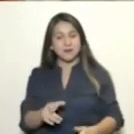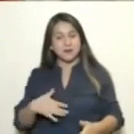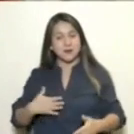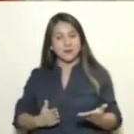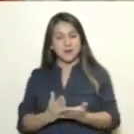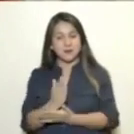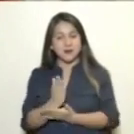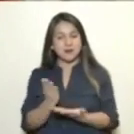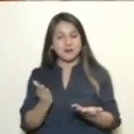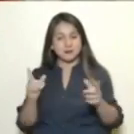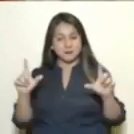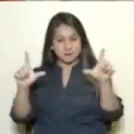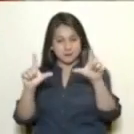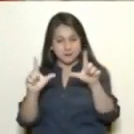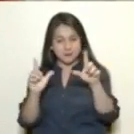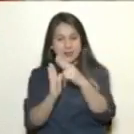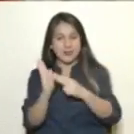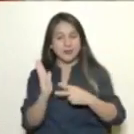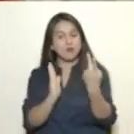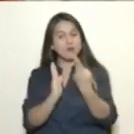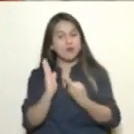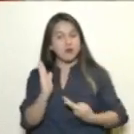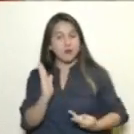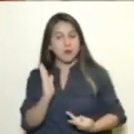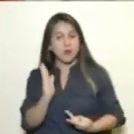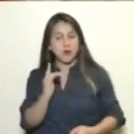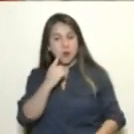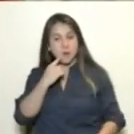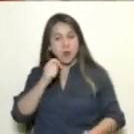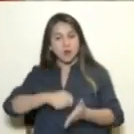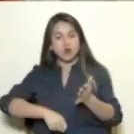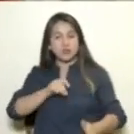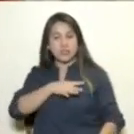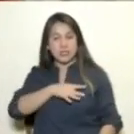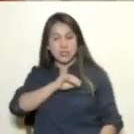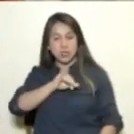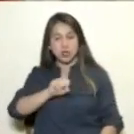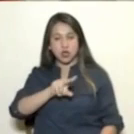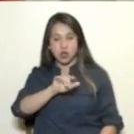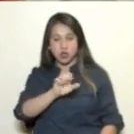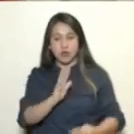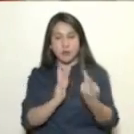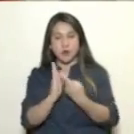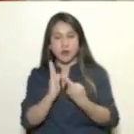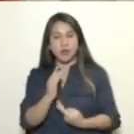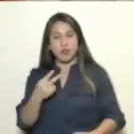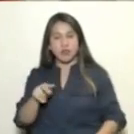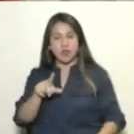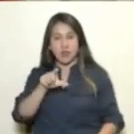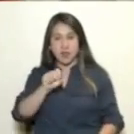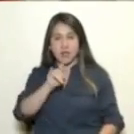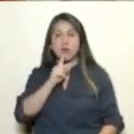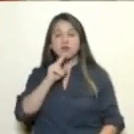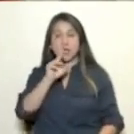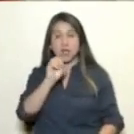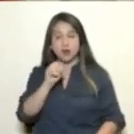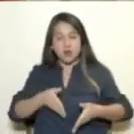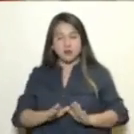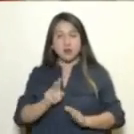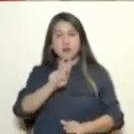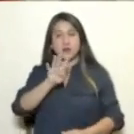programa leyendo un poema de un poeta chileno, Jorge Tellier, poeta de Lautaro, que nació